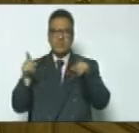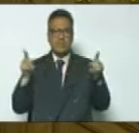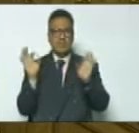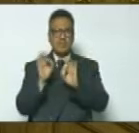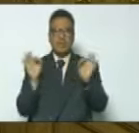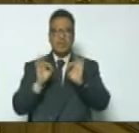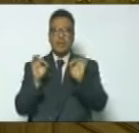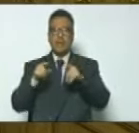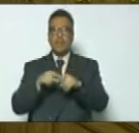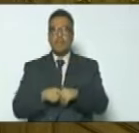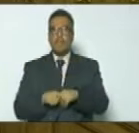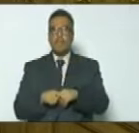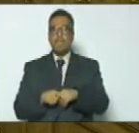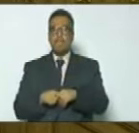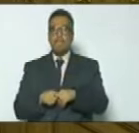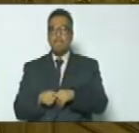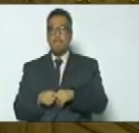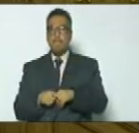ningún tipo.